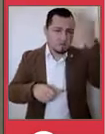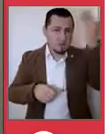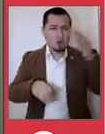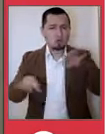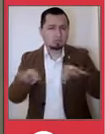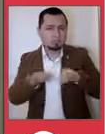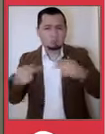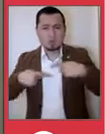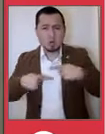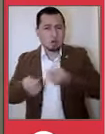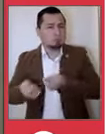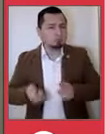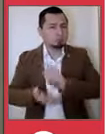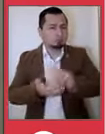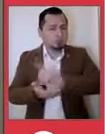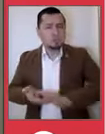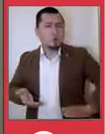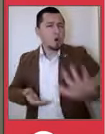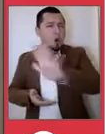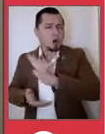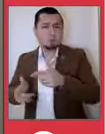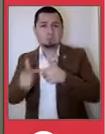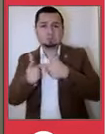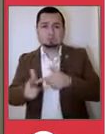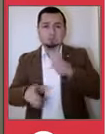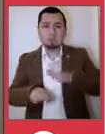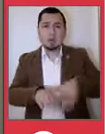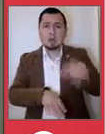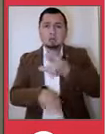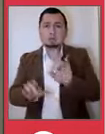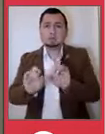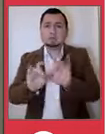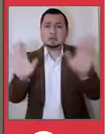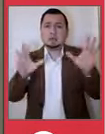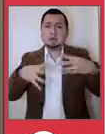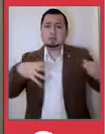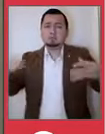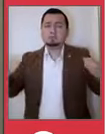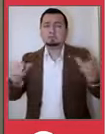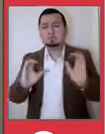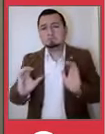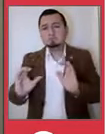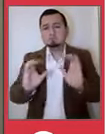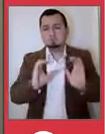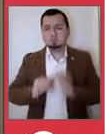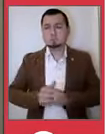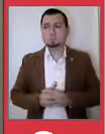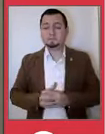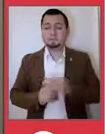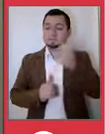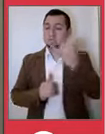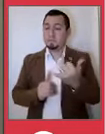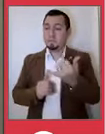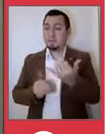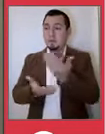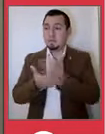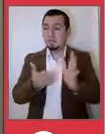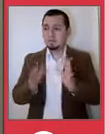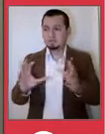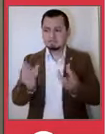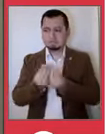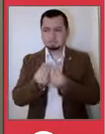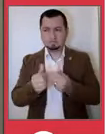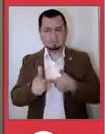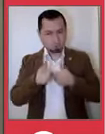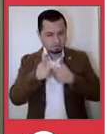personal médico que sigue en la primera línea de batalla y que están haciendo un gran esfuerzo a pesar de que tenemos capacidad de